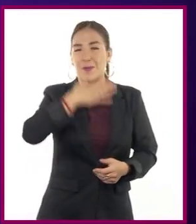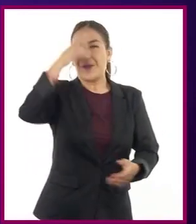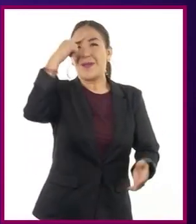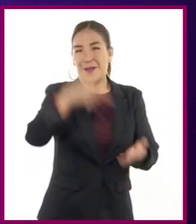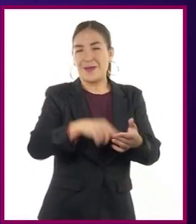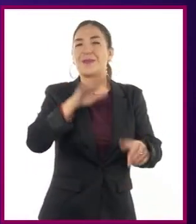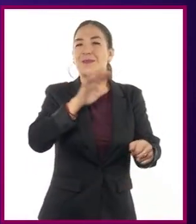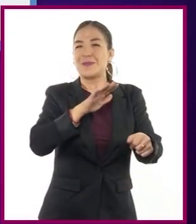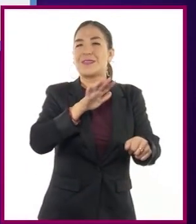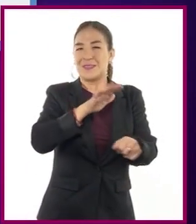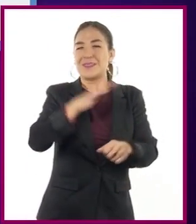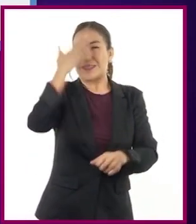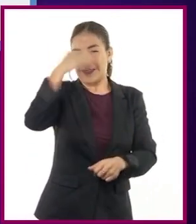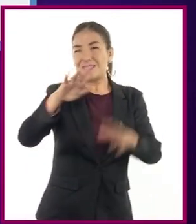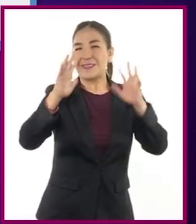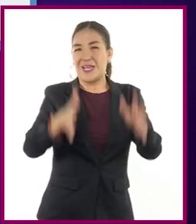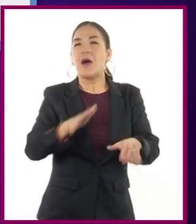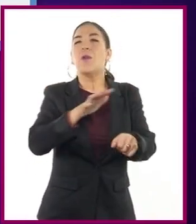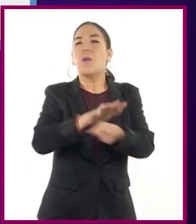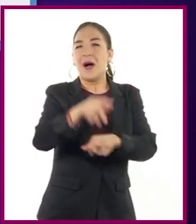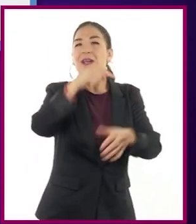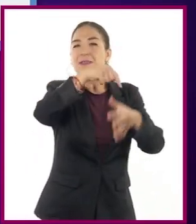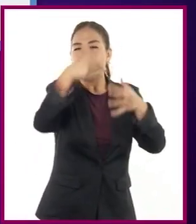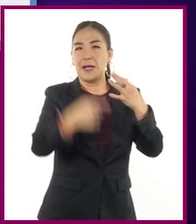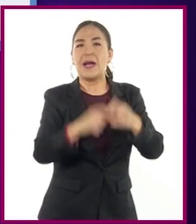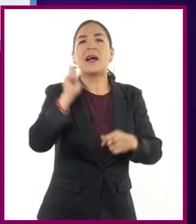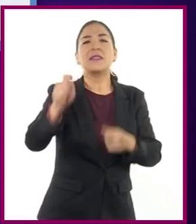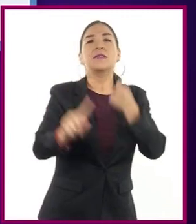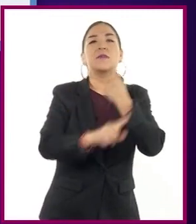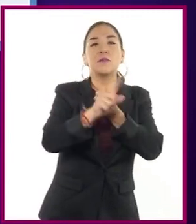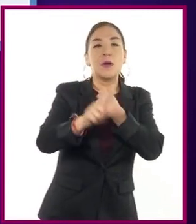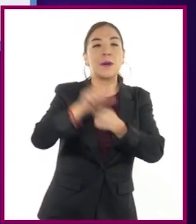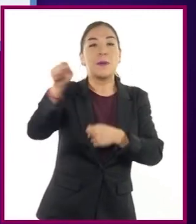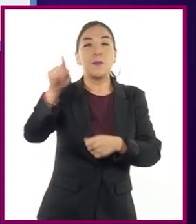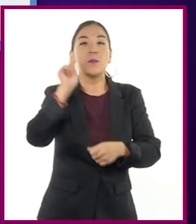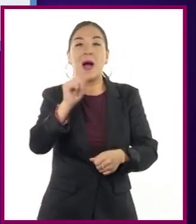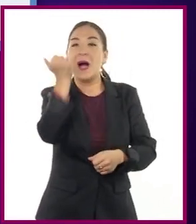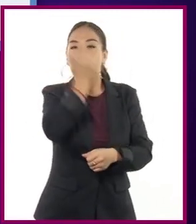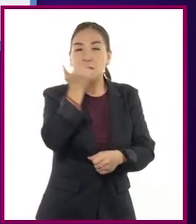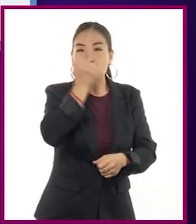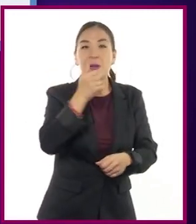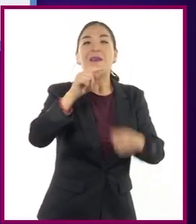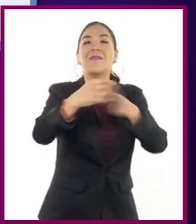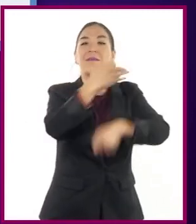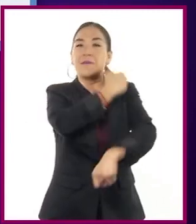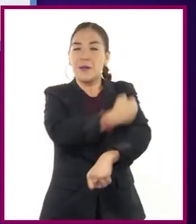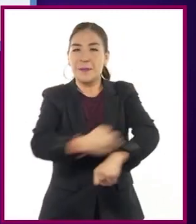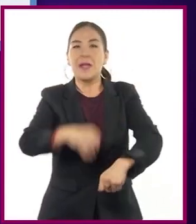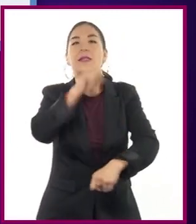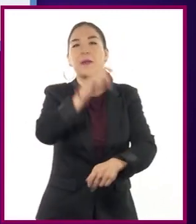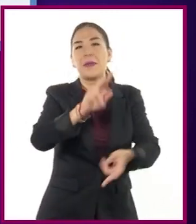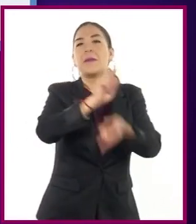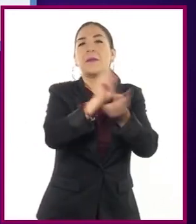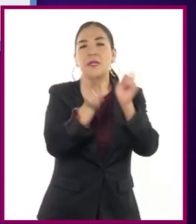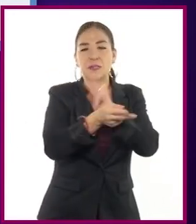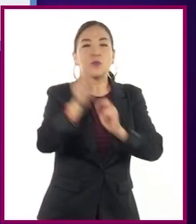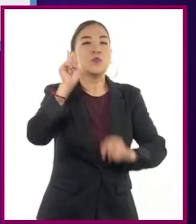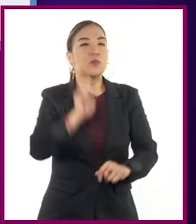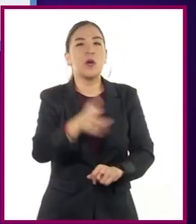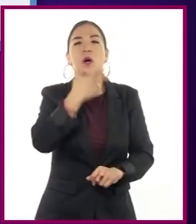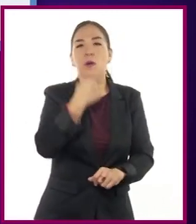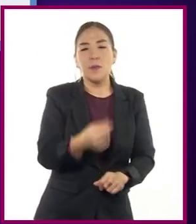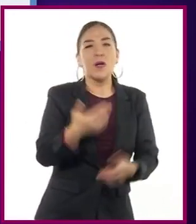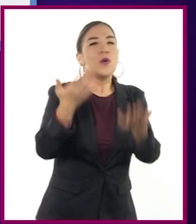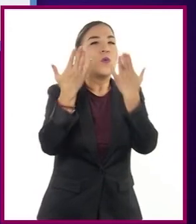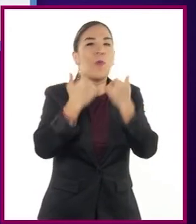sé cuál es. Podemos decir que el problema es que tu alumna, su familia y sus vecinos y vecinas